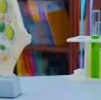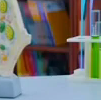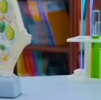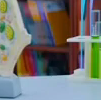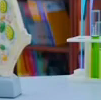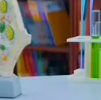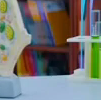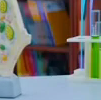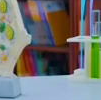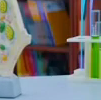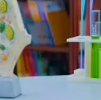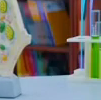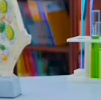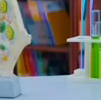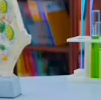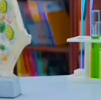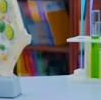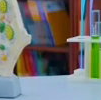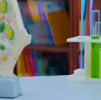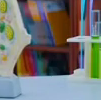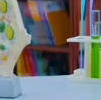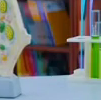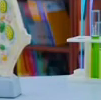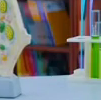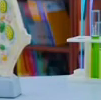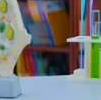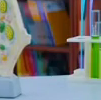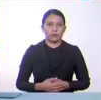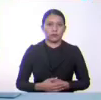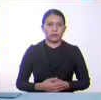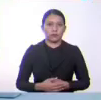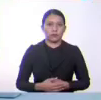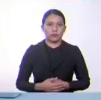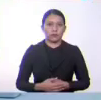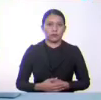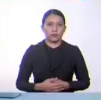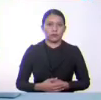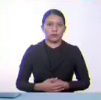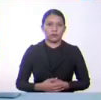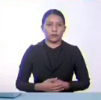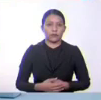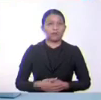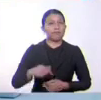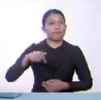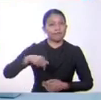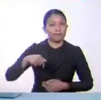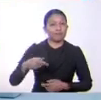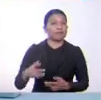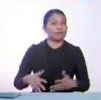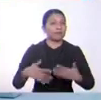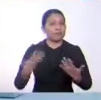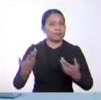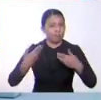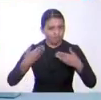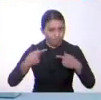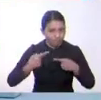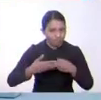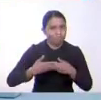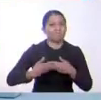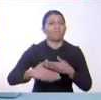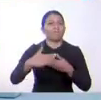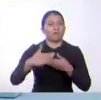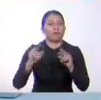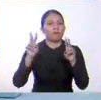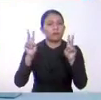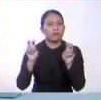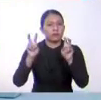estimados estudiantes, bienvenidos a una clase más de Aprendamos en Casa. En esta ocasión vamos a continuar con una de las temáticas